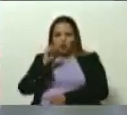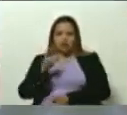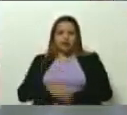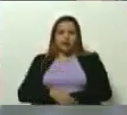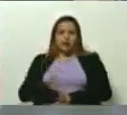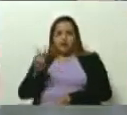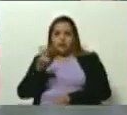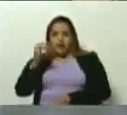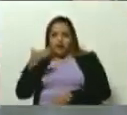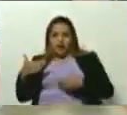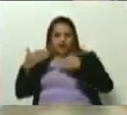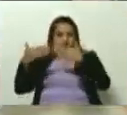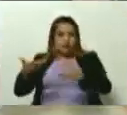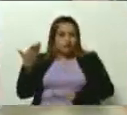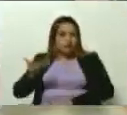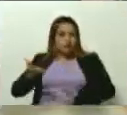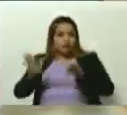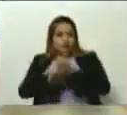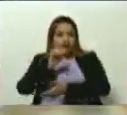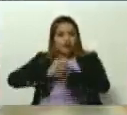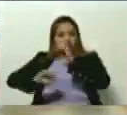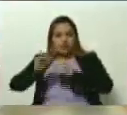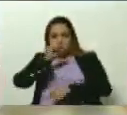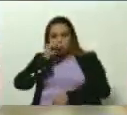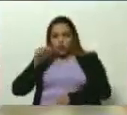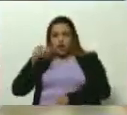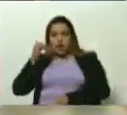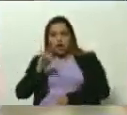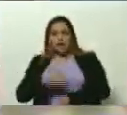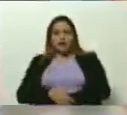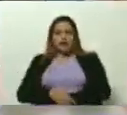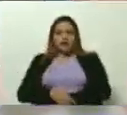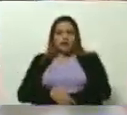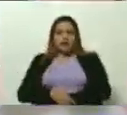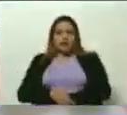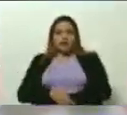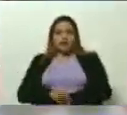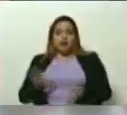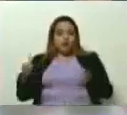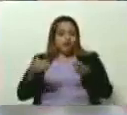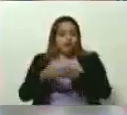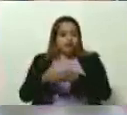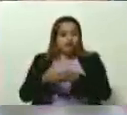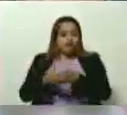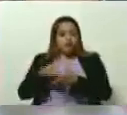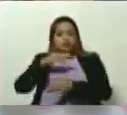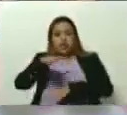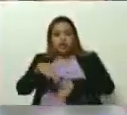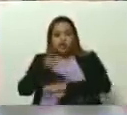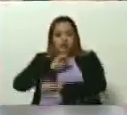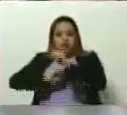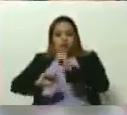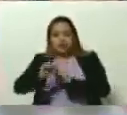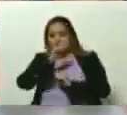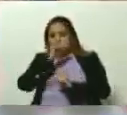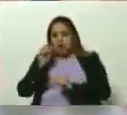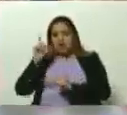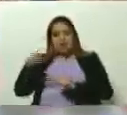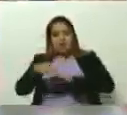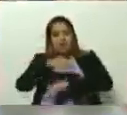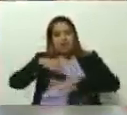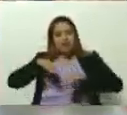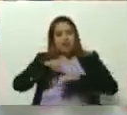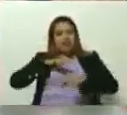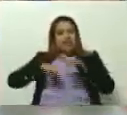ha avanzado notablemente en la lucha contra las drogas. Tenemos la Superintendencia Nacional Antidroga, el Ministerio de Poder Popular para las